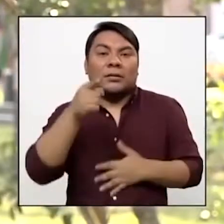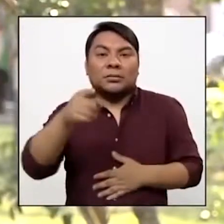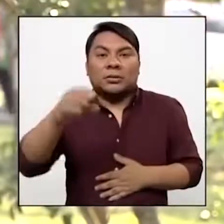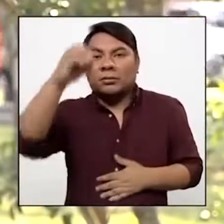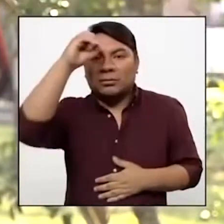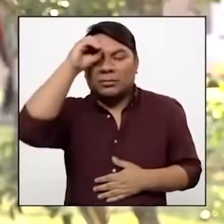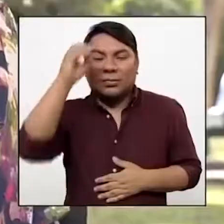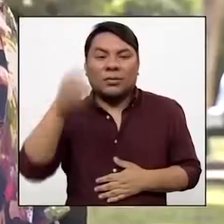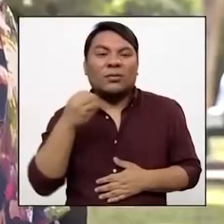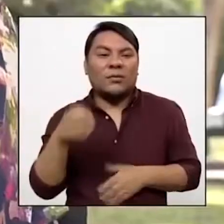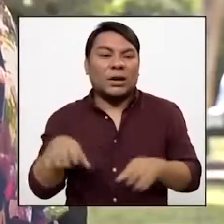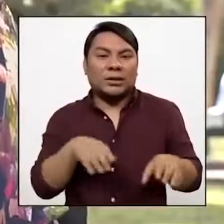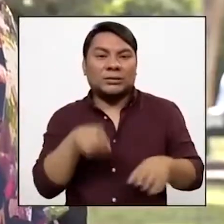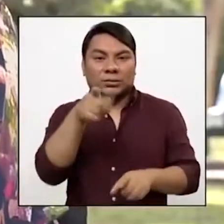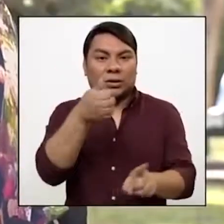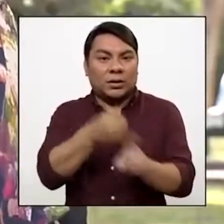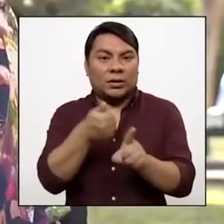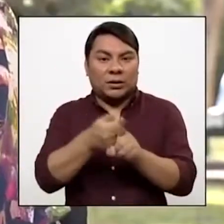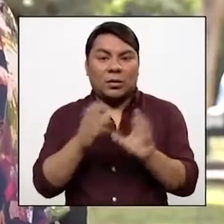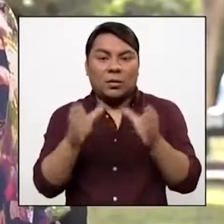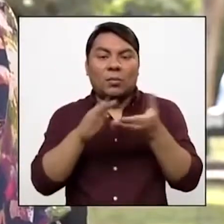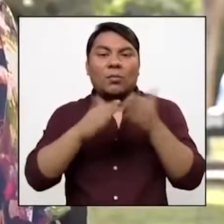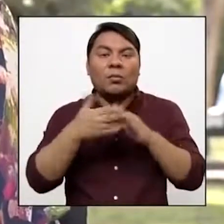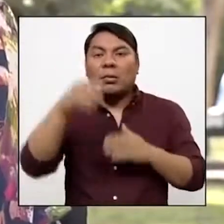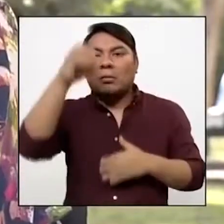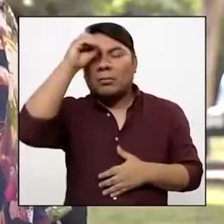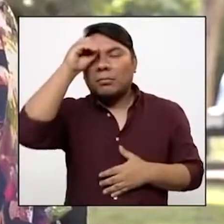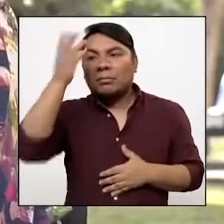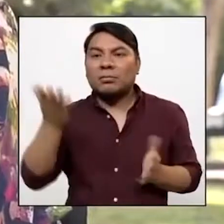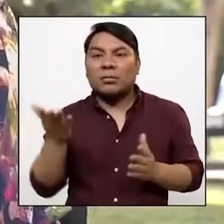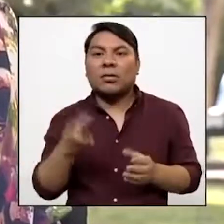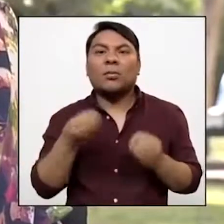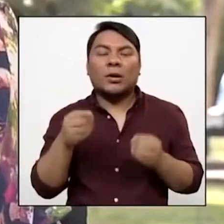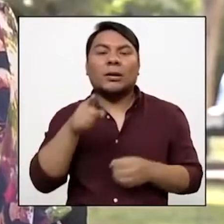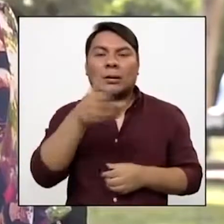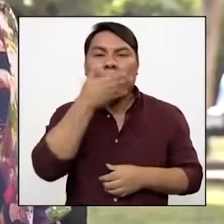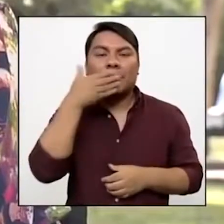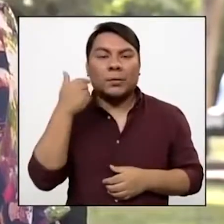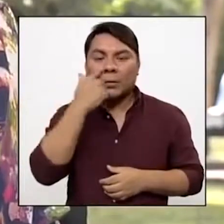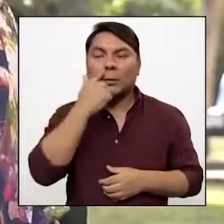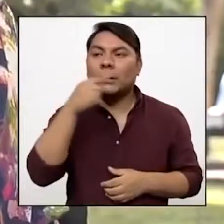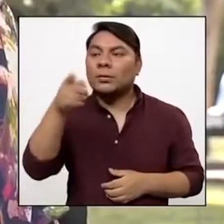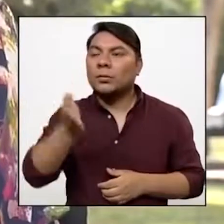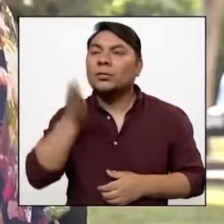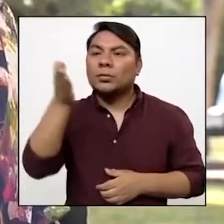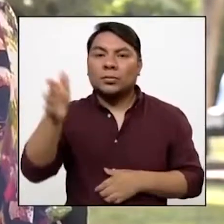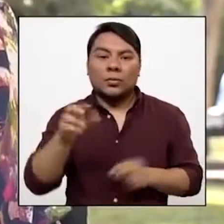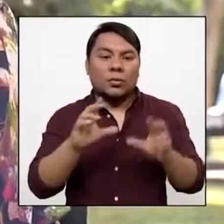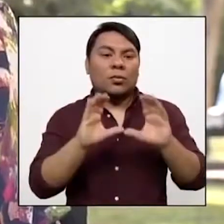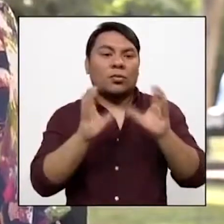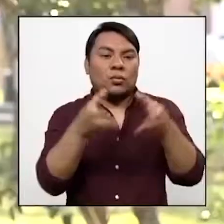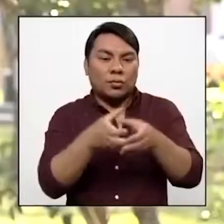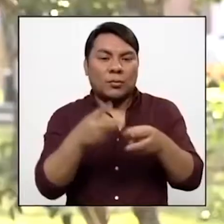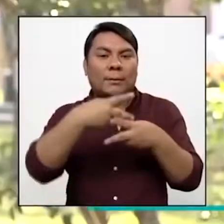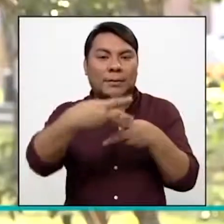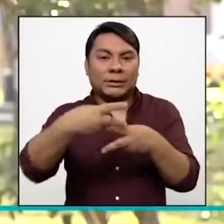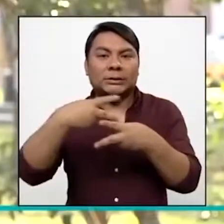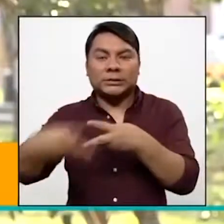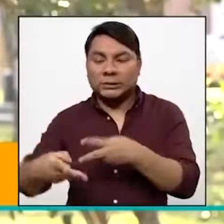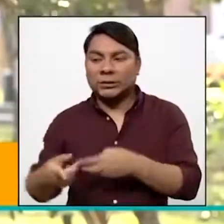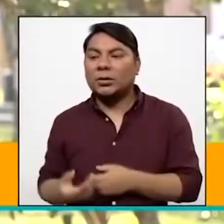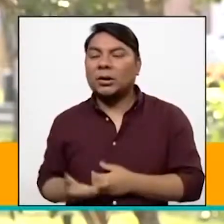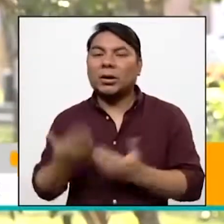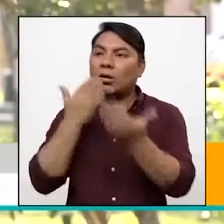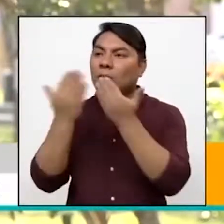sepas los recursos que tienes dentro de tu comunidad. Exactamente, es cierto. Y entonces cierto. tú haces tu mapa comunitario de gestión de